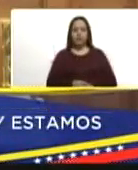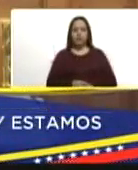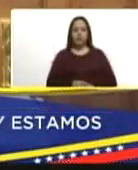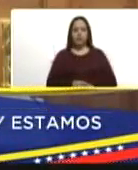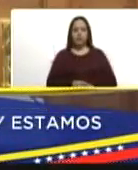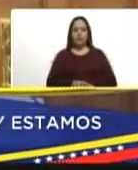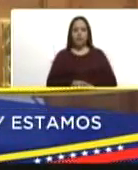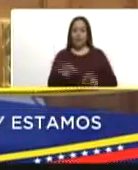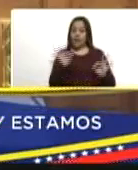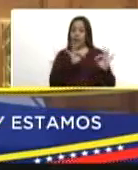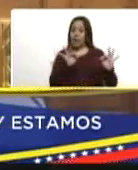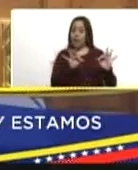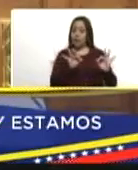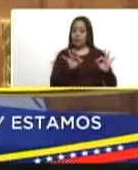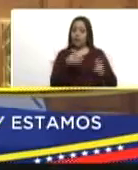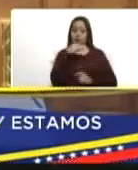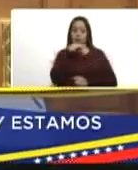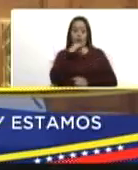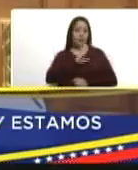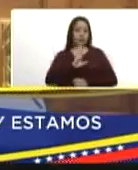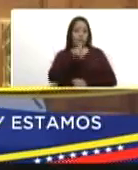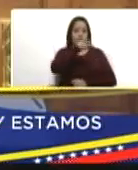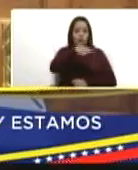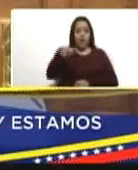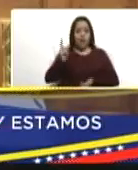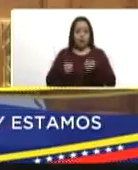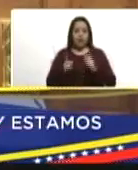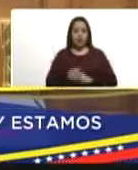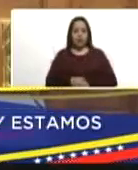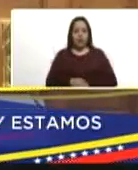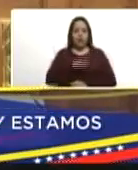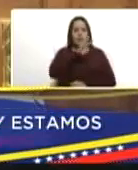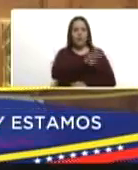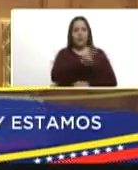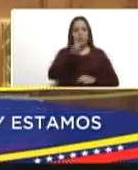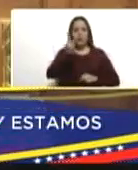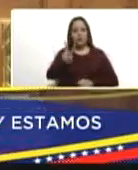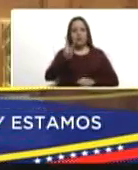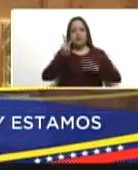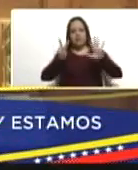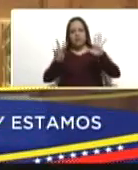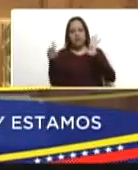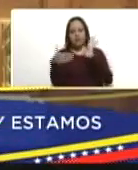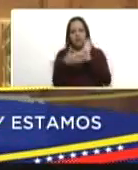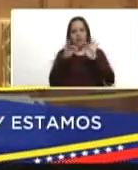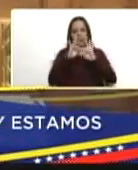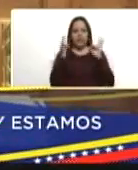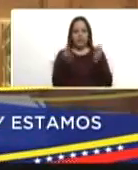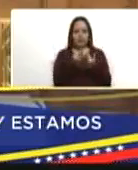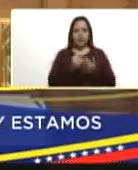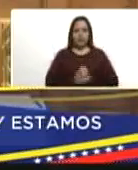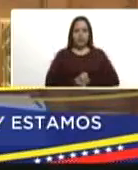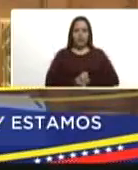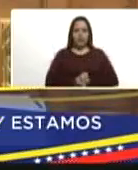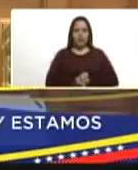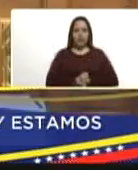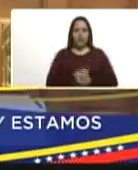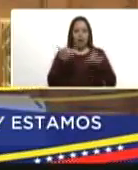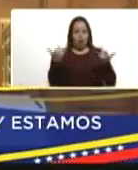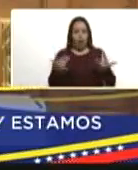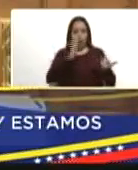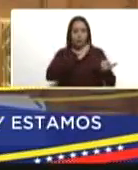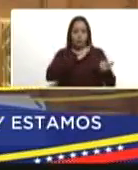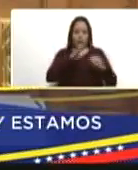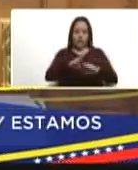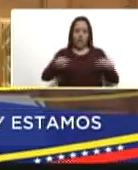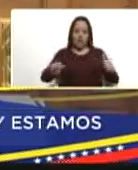nadie se ofenda 427000 familias que tienen ahora su tierra